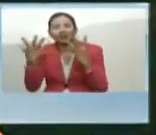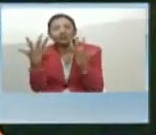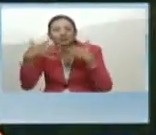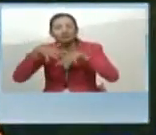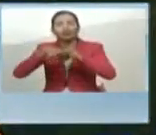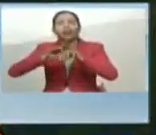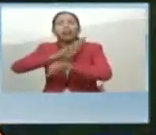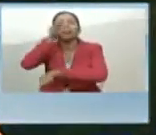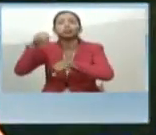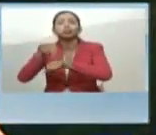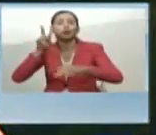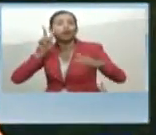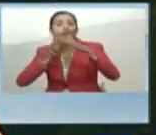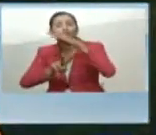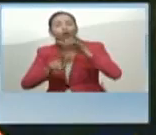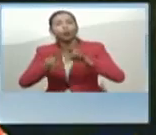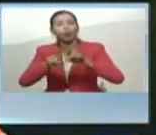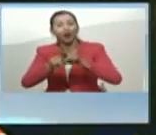nacional, camarada.